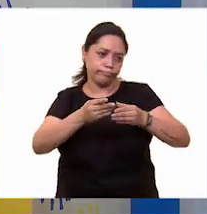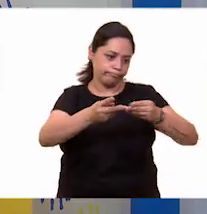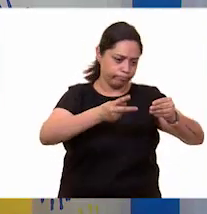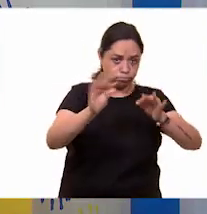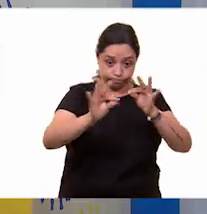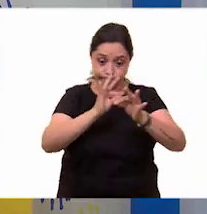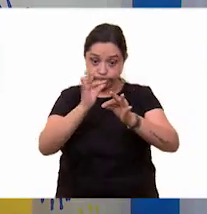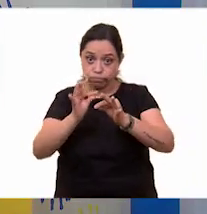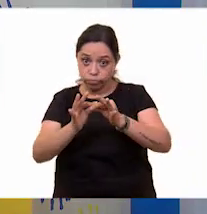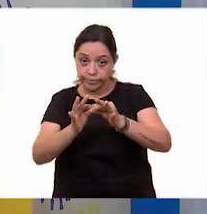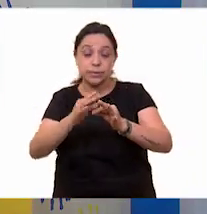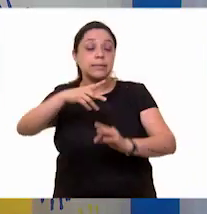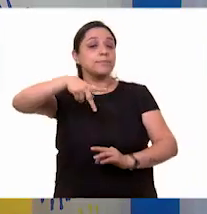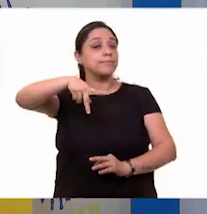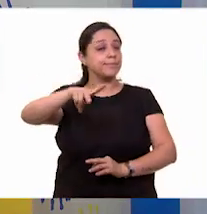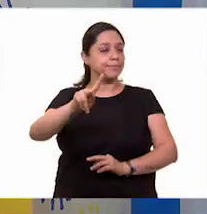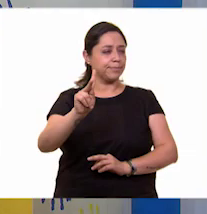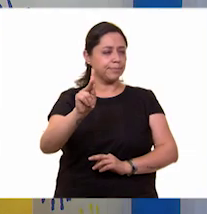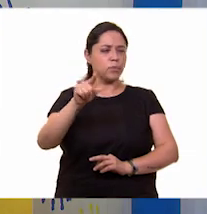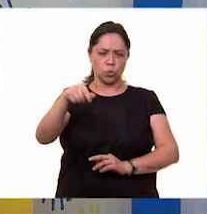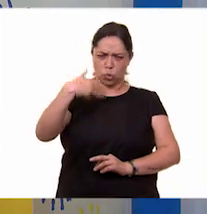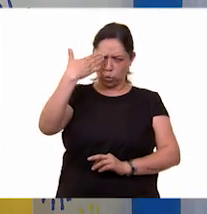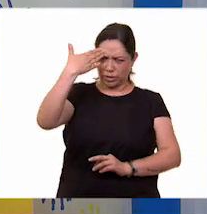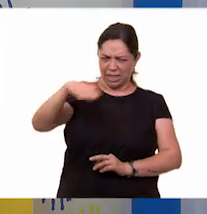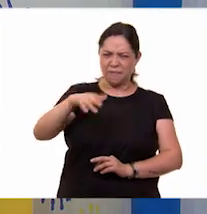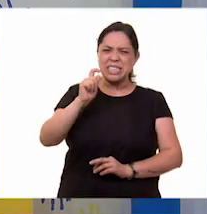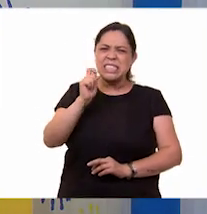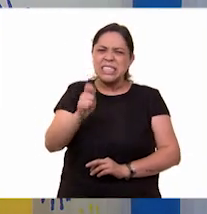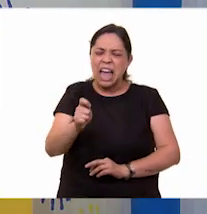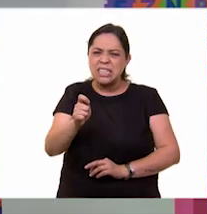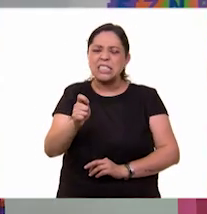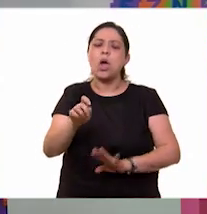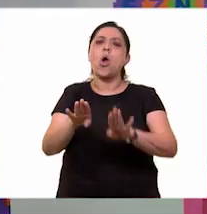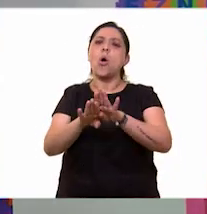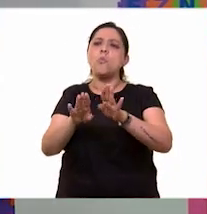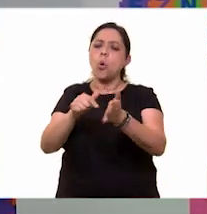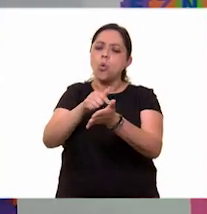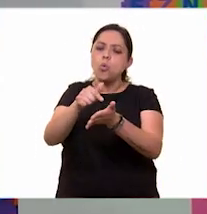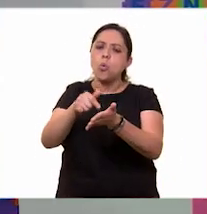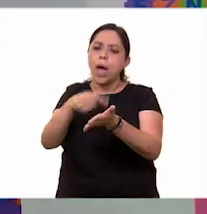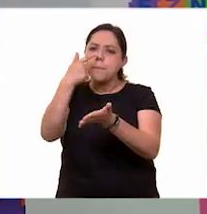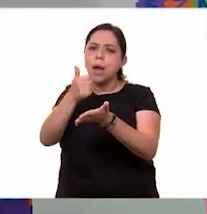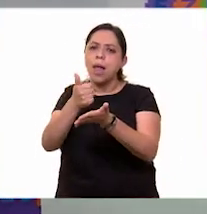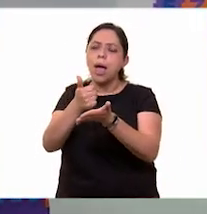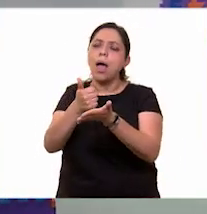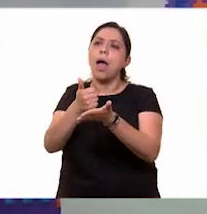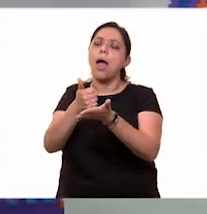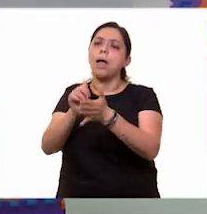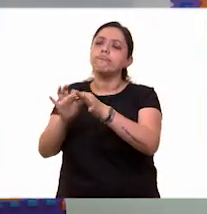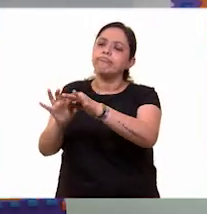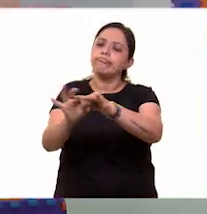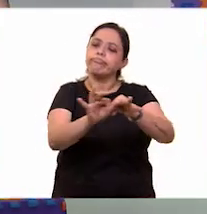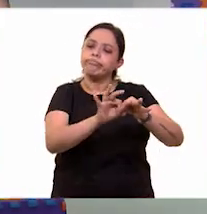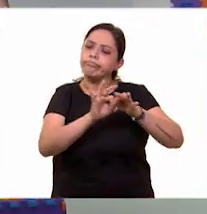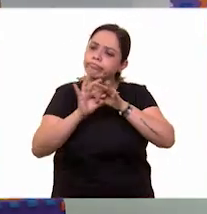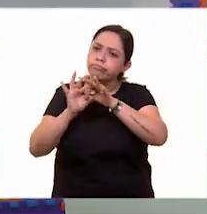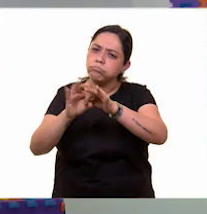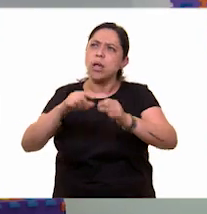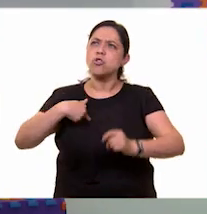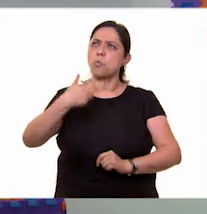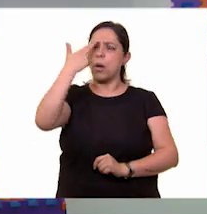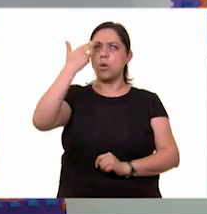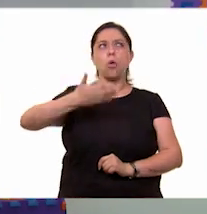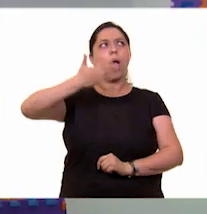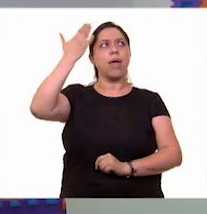Pero, oye, Oscar, ¿tú sabes qué es una cooperativa? Una cooperativa. Bueno, yo recuerdo que cuando era pequeño, iba a la